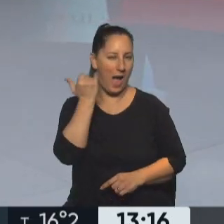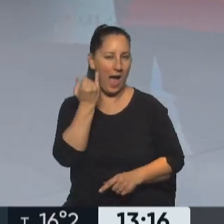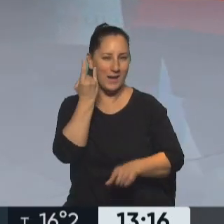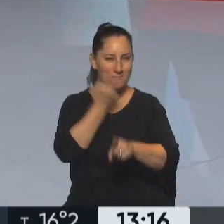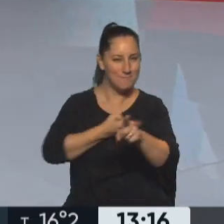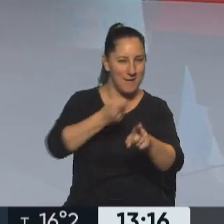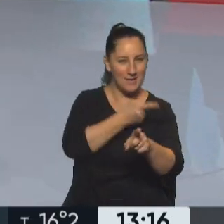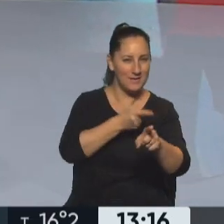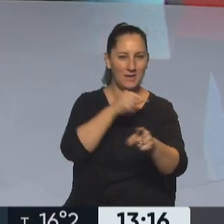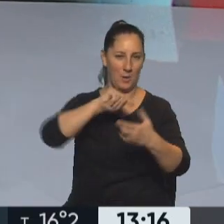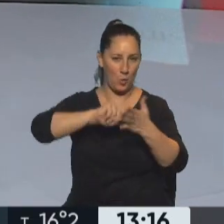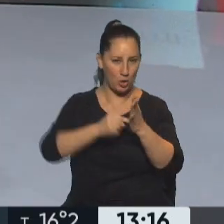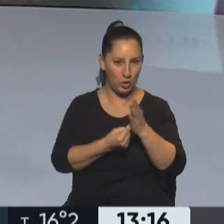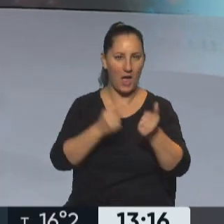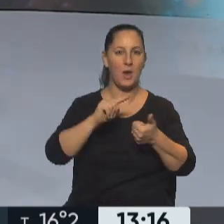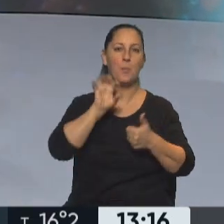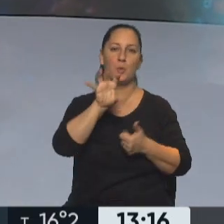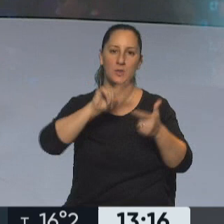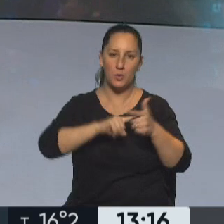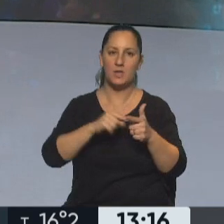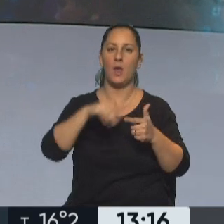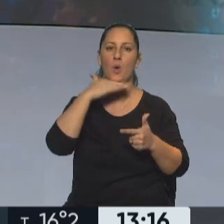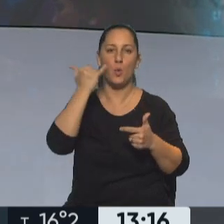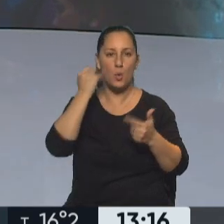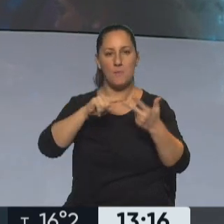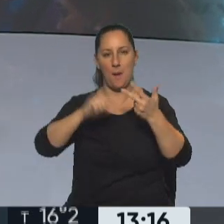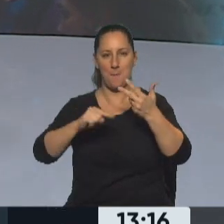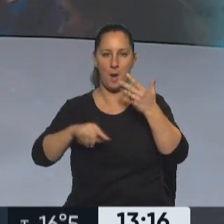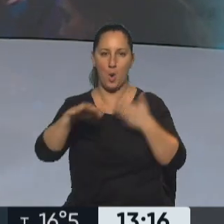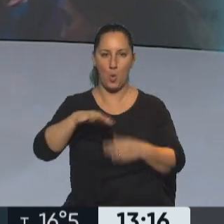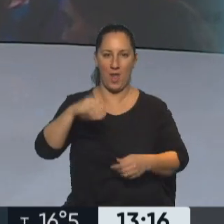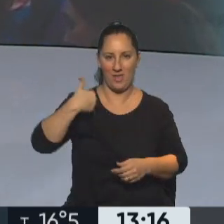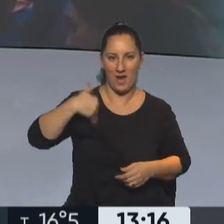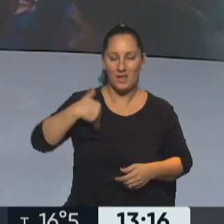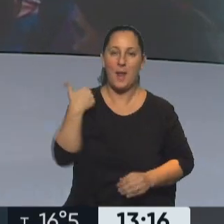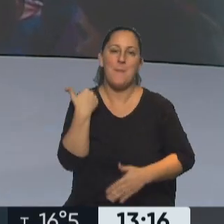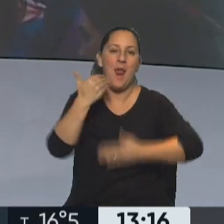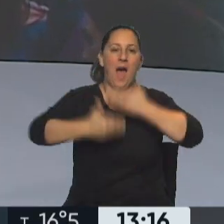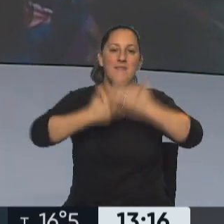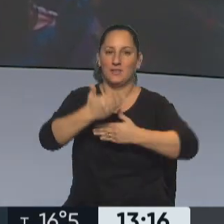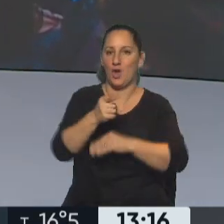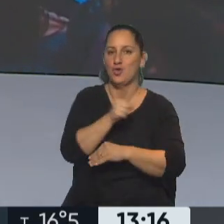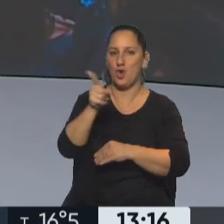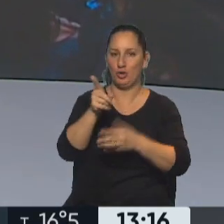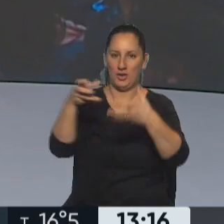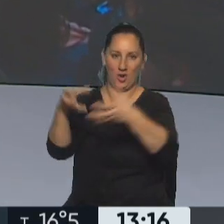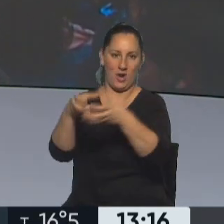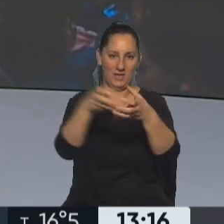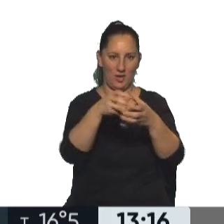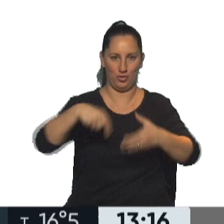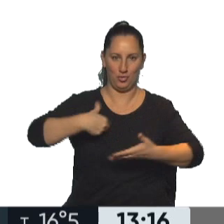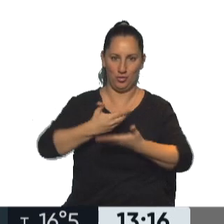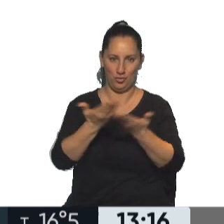nacional en la Ciudad de Buenos Aires, la provincia de Buenos Aires, Jujuy y otros lugares del país para avanzar contra las organizaciones sociales.